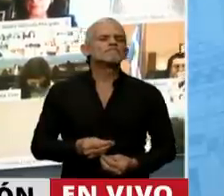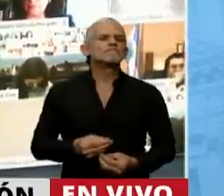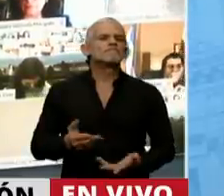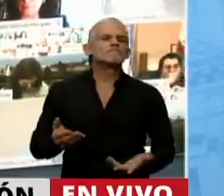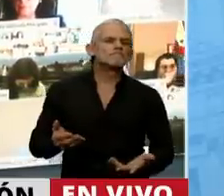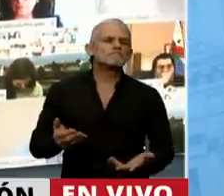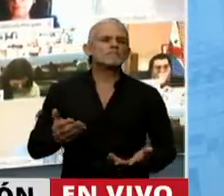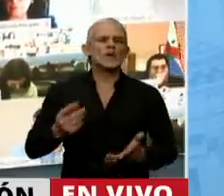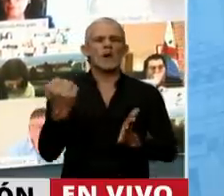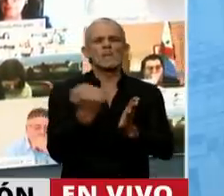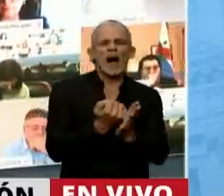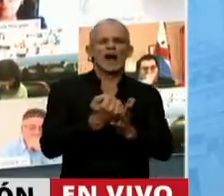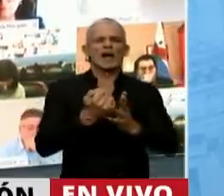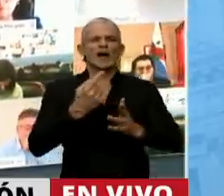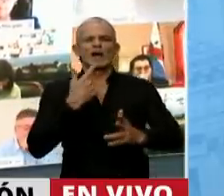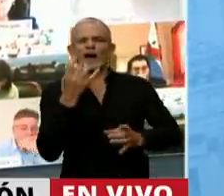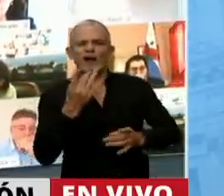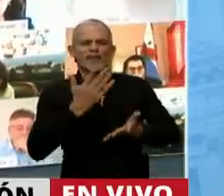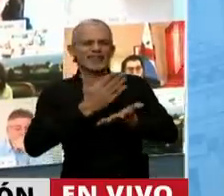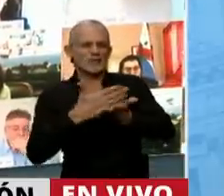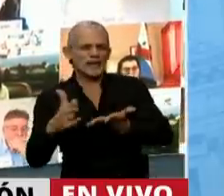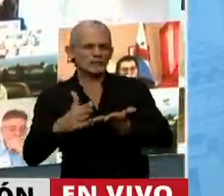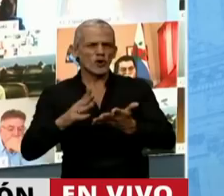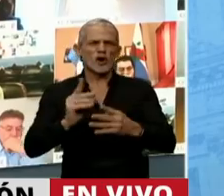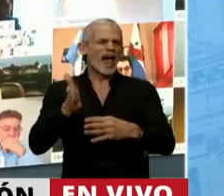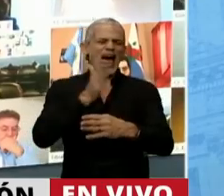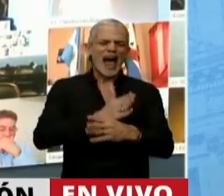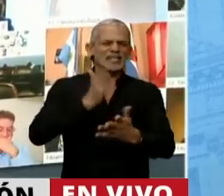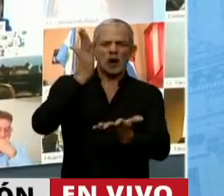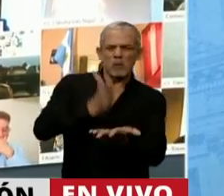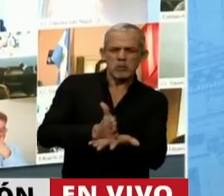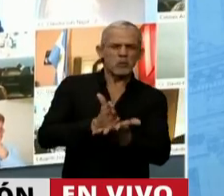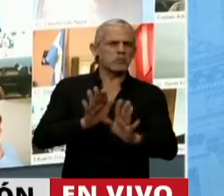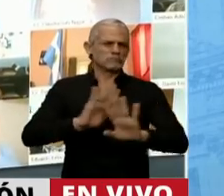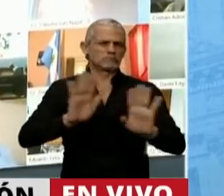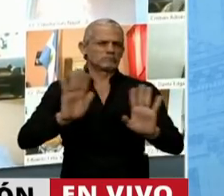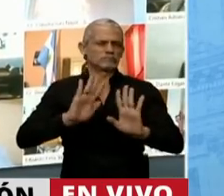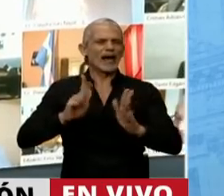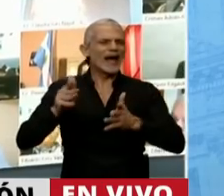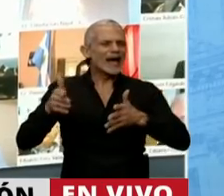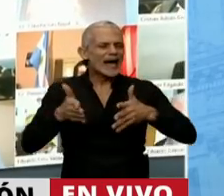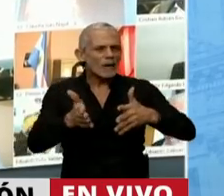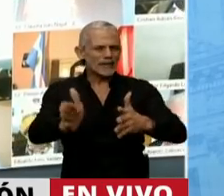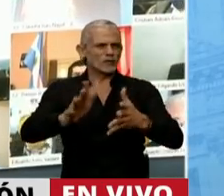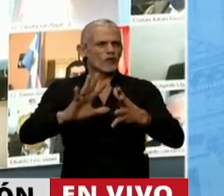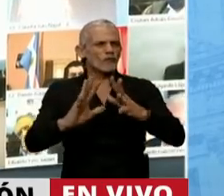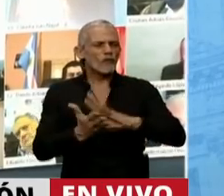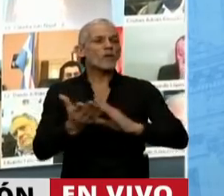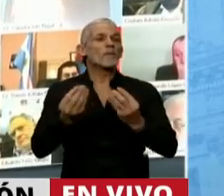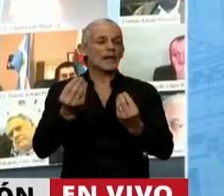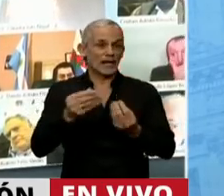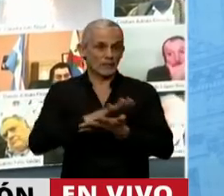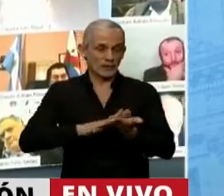las estigmatizaciones, antes que las discriminaciones, antes que las sanciones, el camino apropiado para